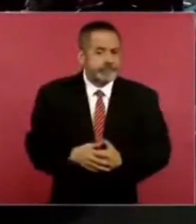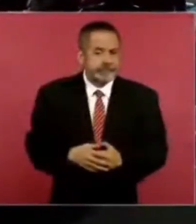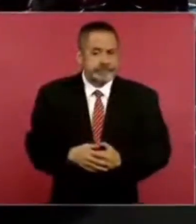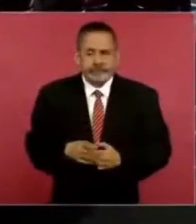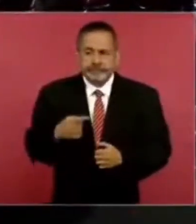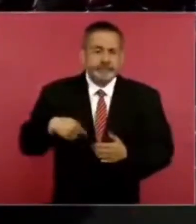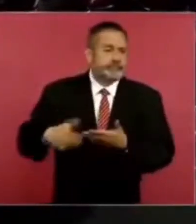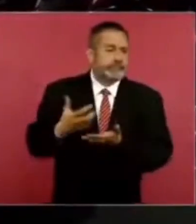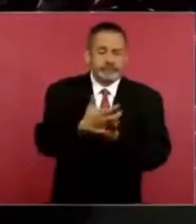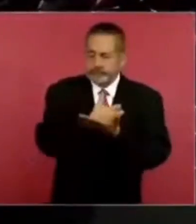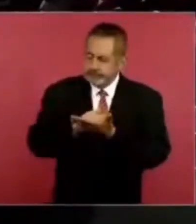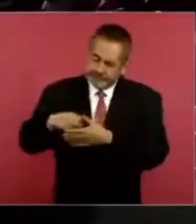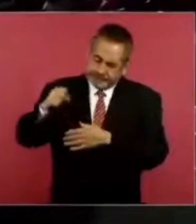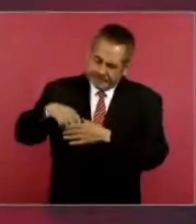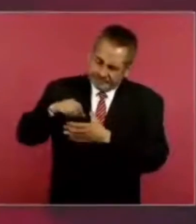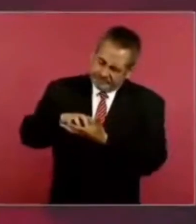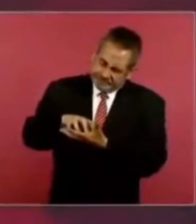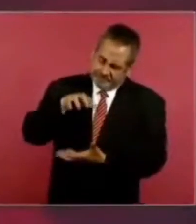hemos ahorrado